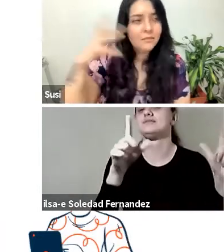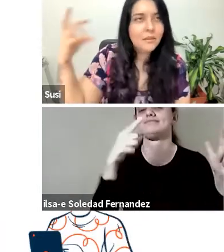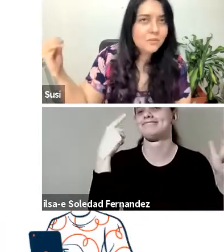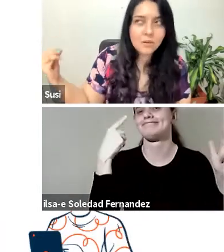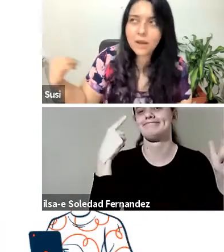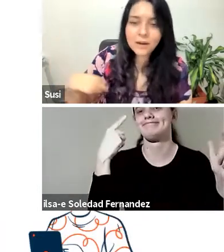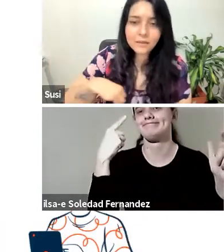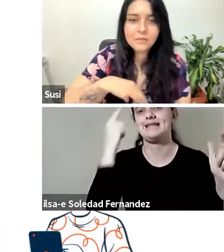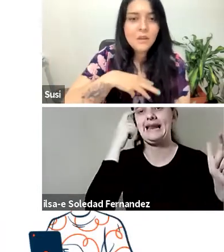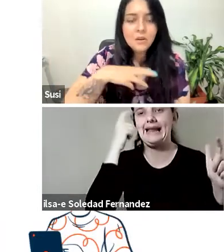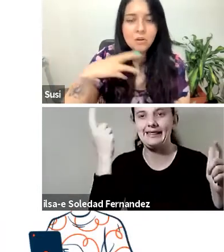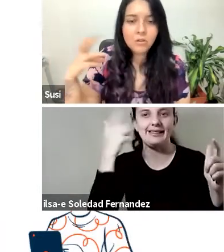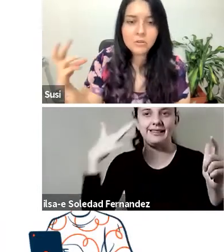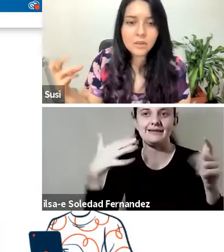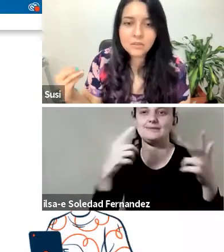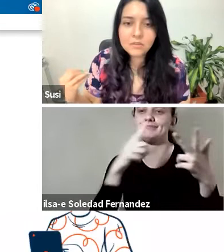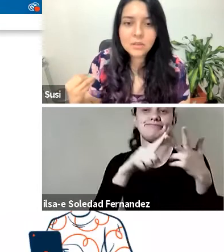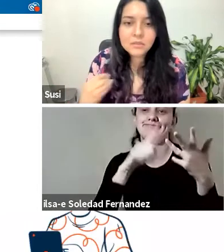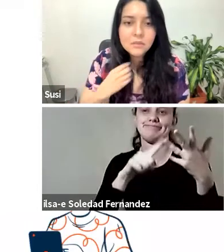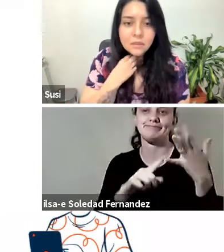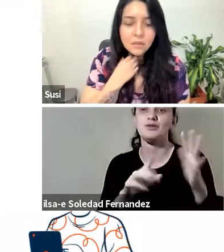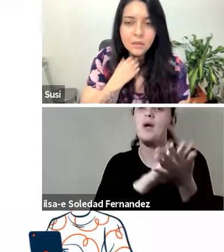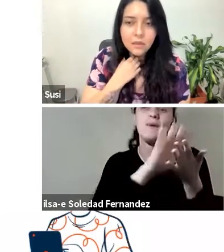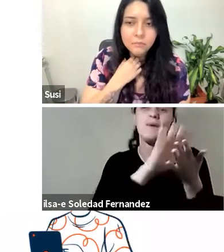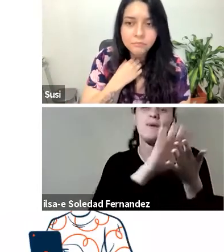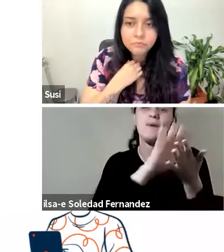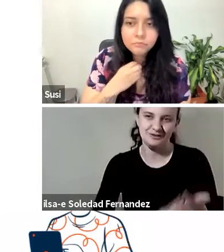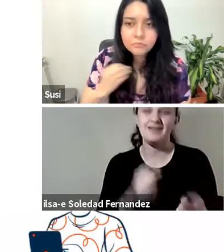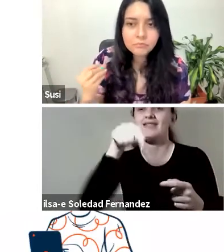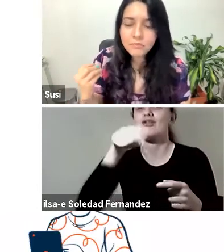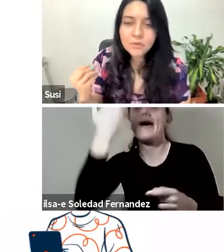de que existieran los celulares, los televisores